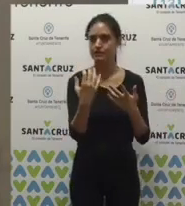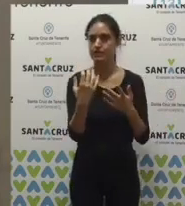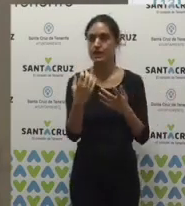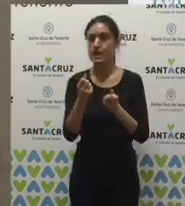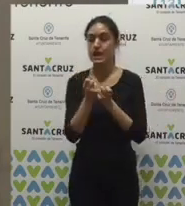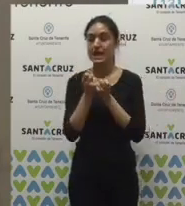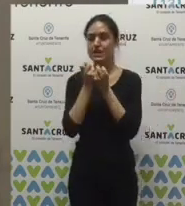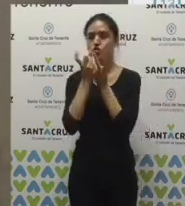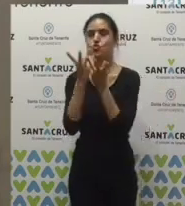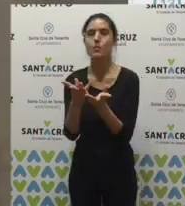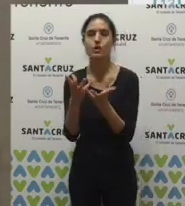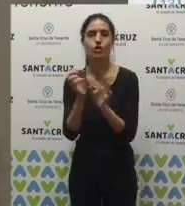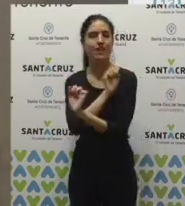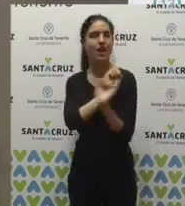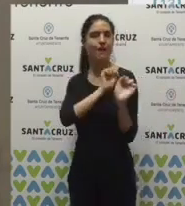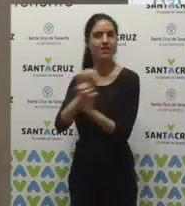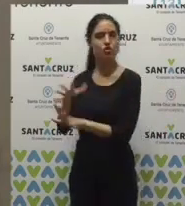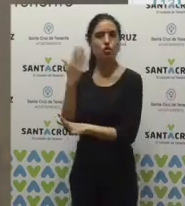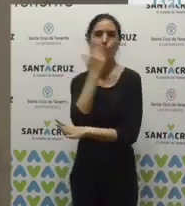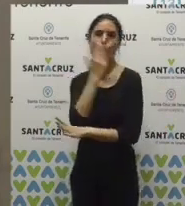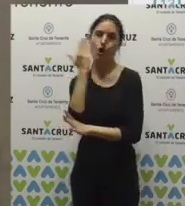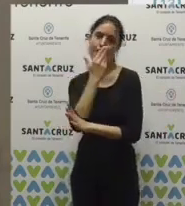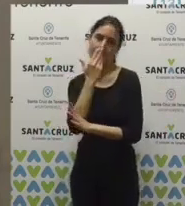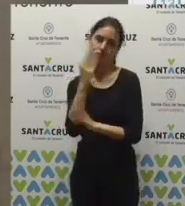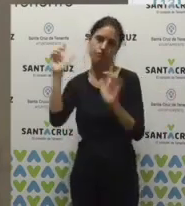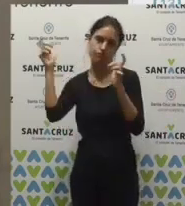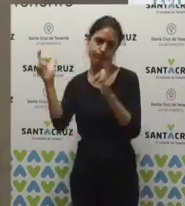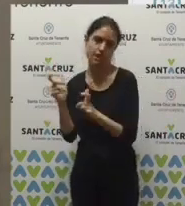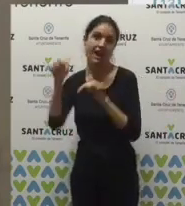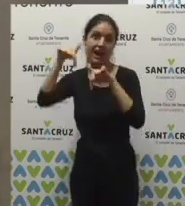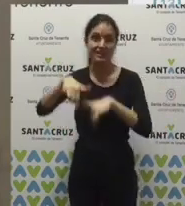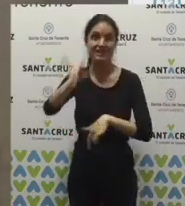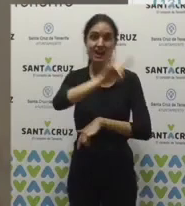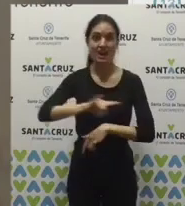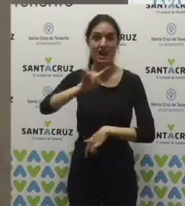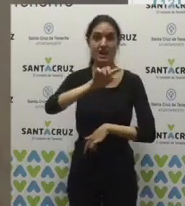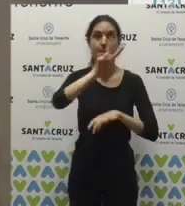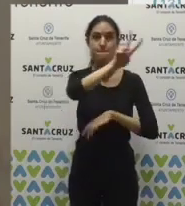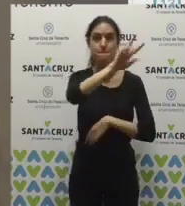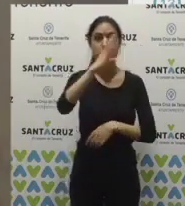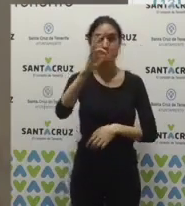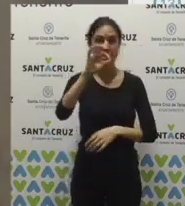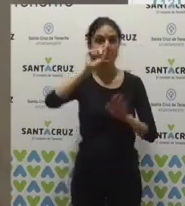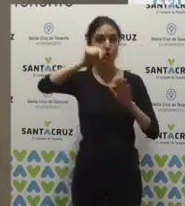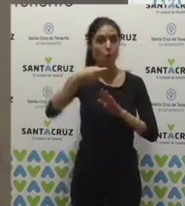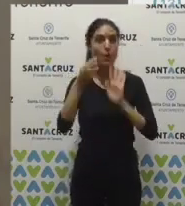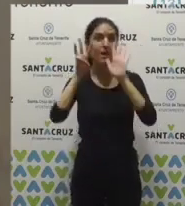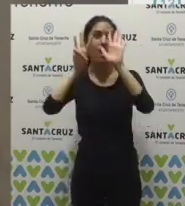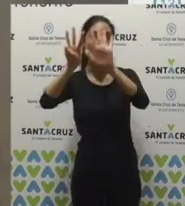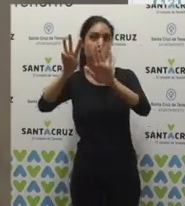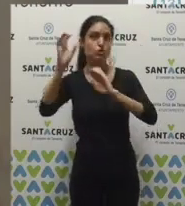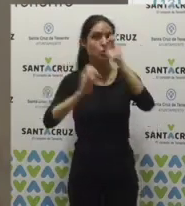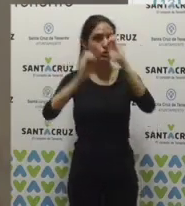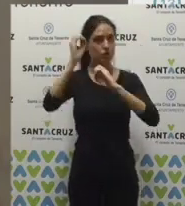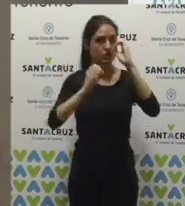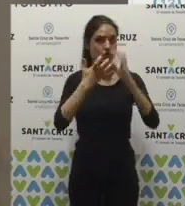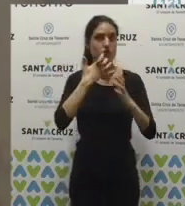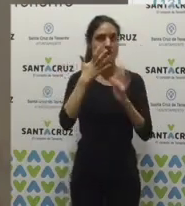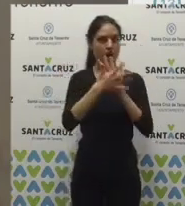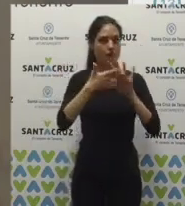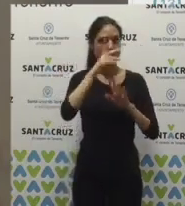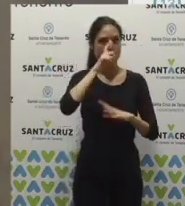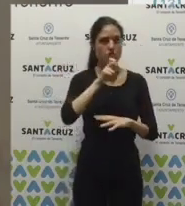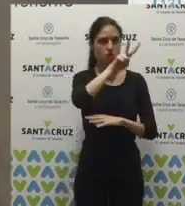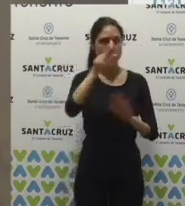de abandono escolar que en canarias se situaron en el 20 como 8% durante el cual el cuarto trimestre de 2019 un